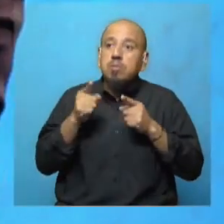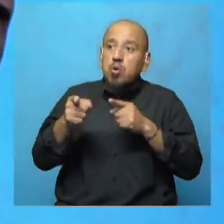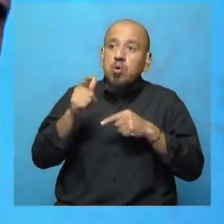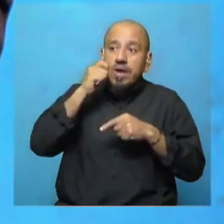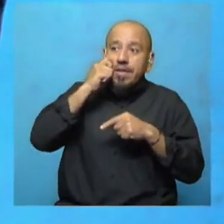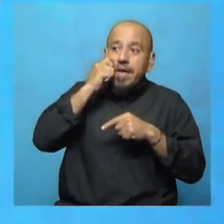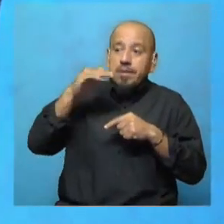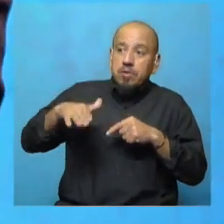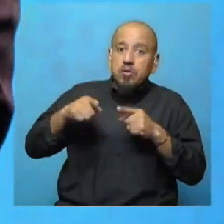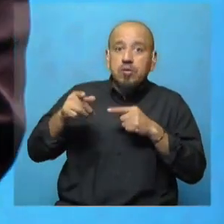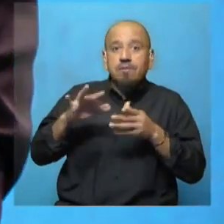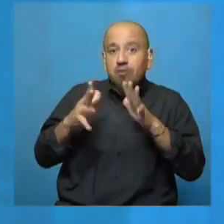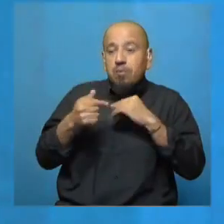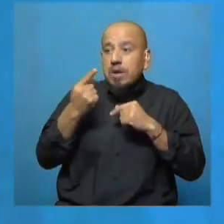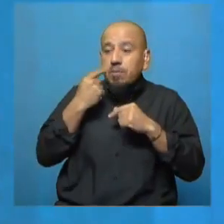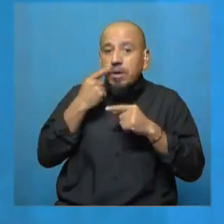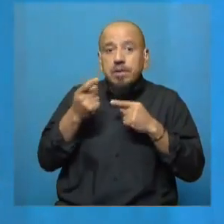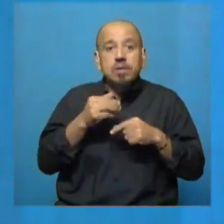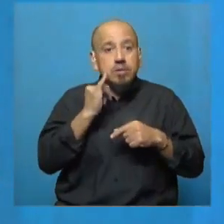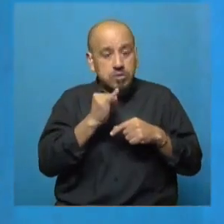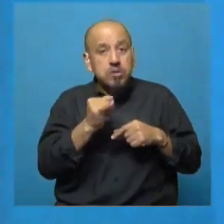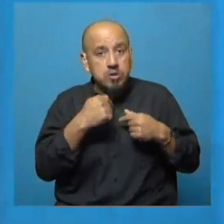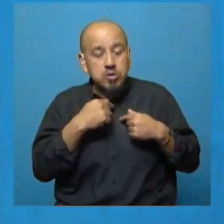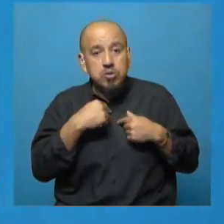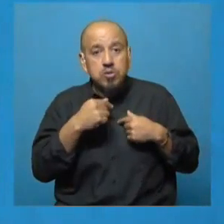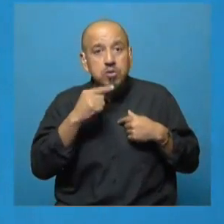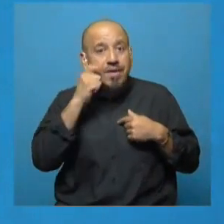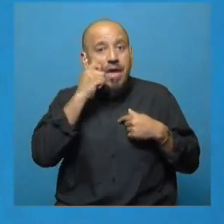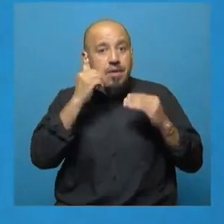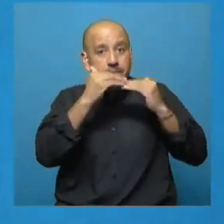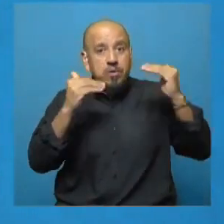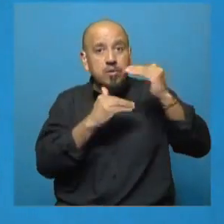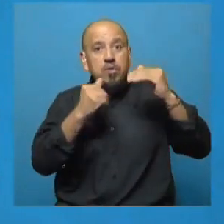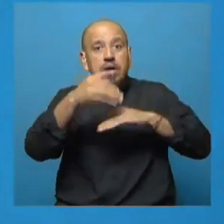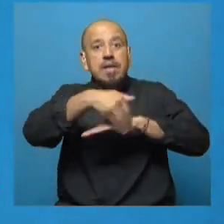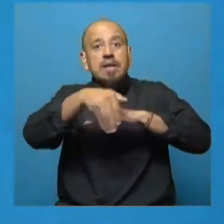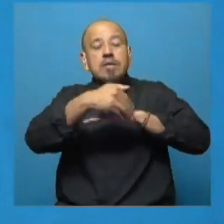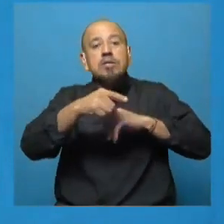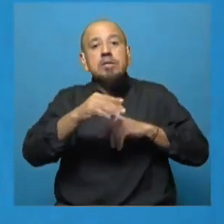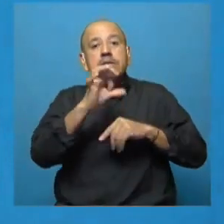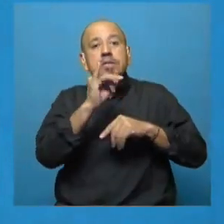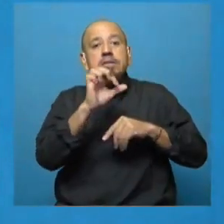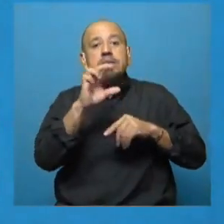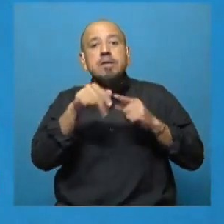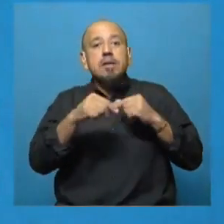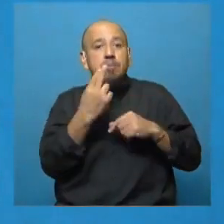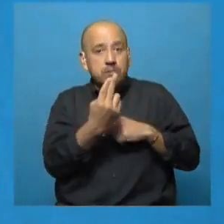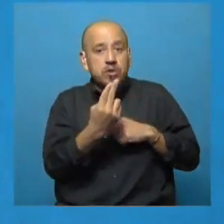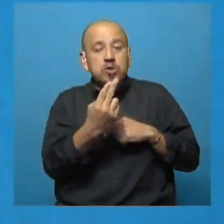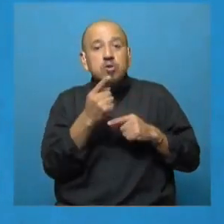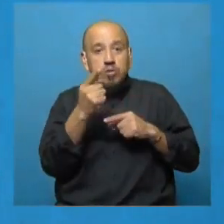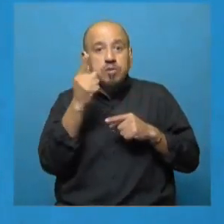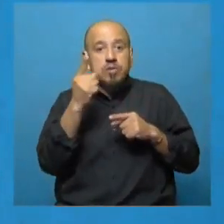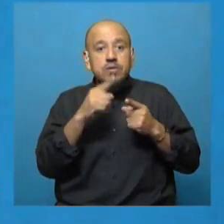menor O sea que el Flaco fue tu tutor también Claro tenía que ir a este ahí en la calle Fernández Crespo a sacar mi permiso de menor era mi tutor